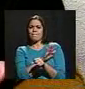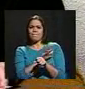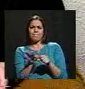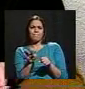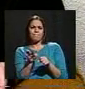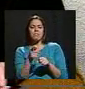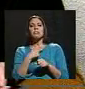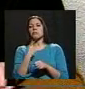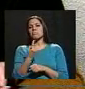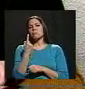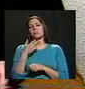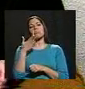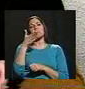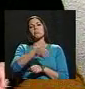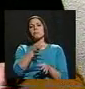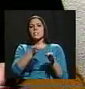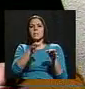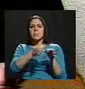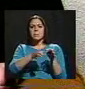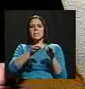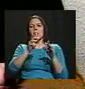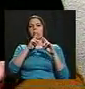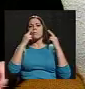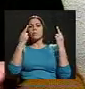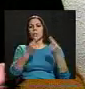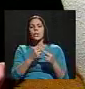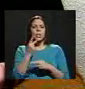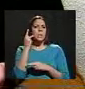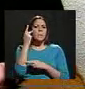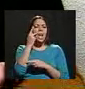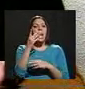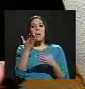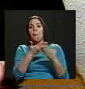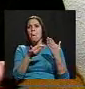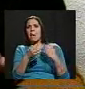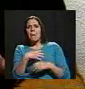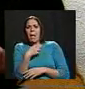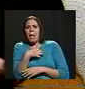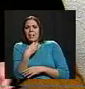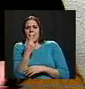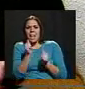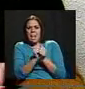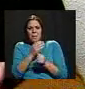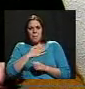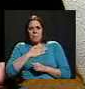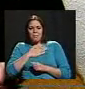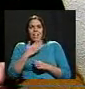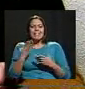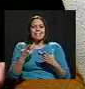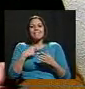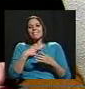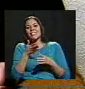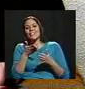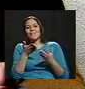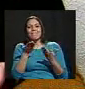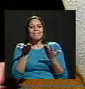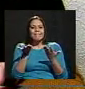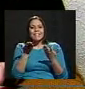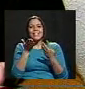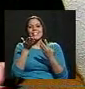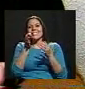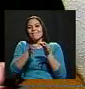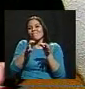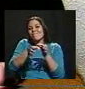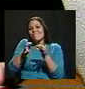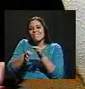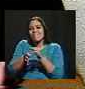que ir yo a interpretar las reuniones de padres, o si había alguna queja conmigo, tenía que ser yo el intermediario de todas formas de lo